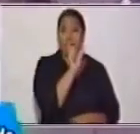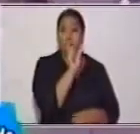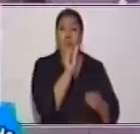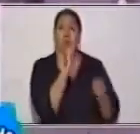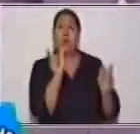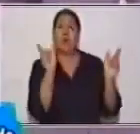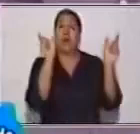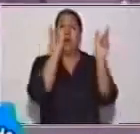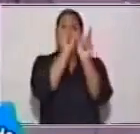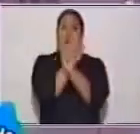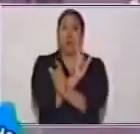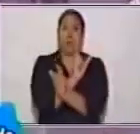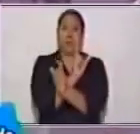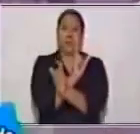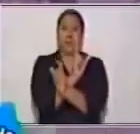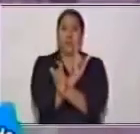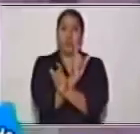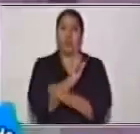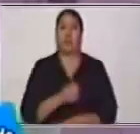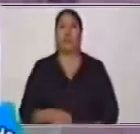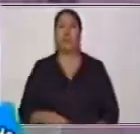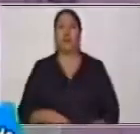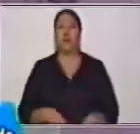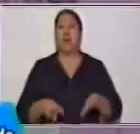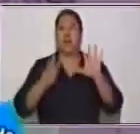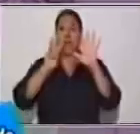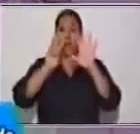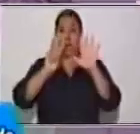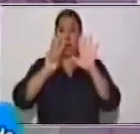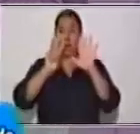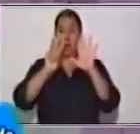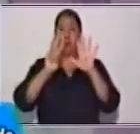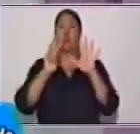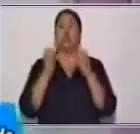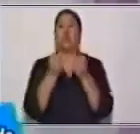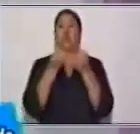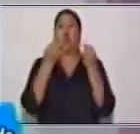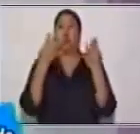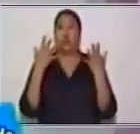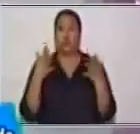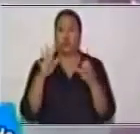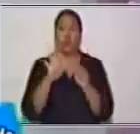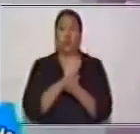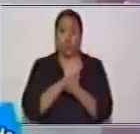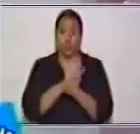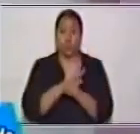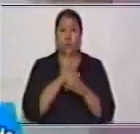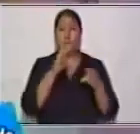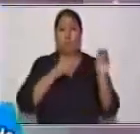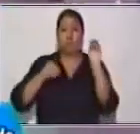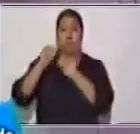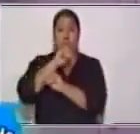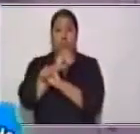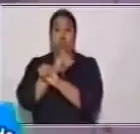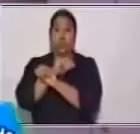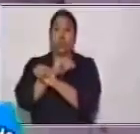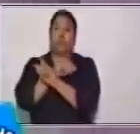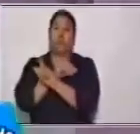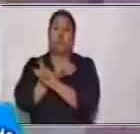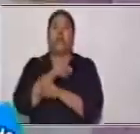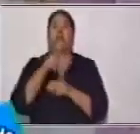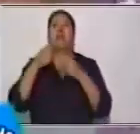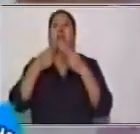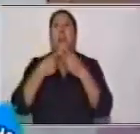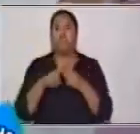otro lado de la igualdad. El 8, que es una cantidad totalmente conocida, lo vamos a trasladar al otro lado y vamos a empezar